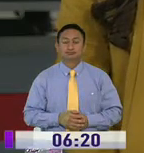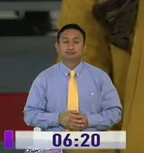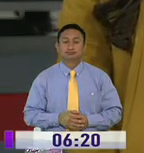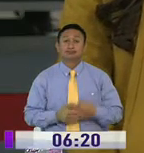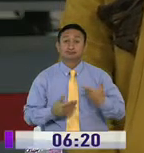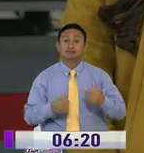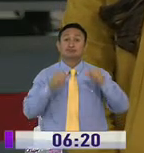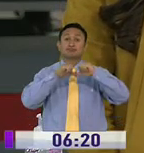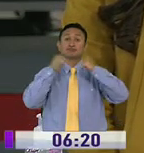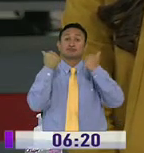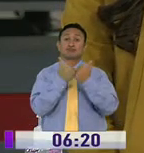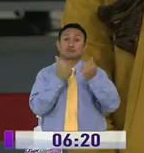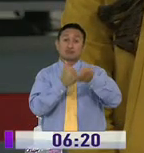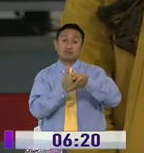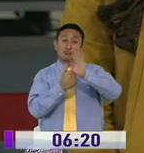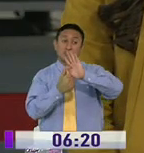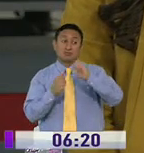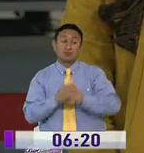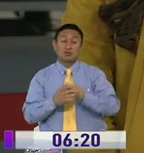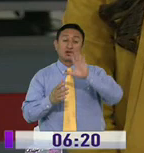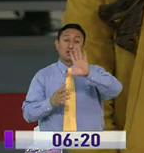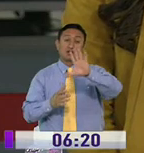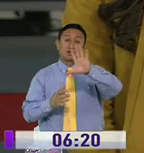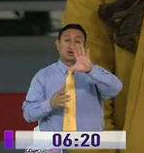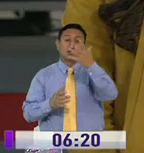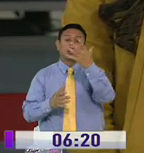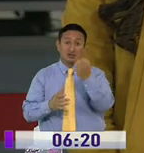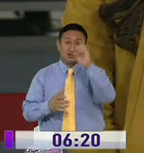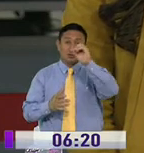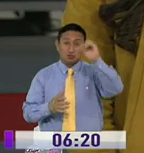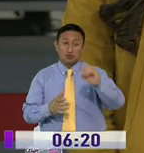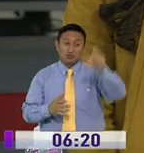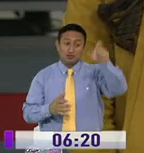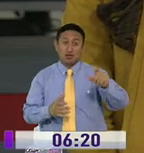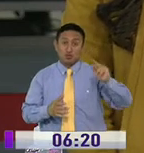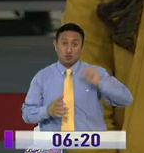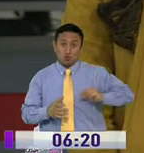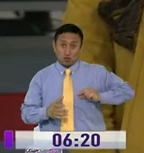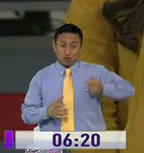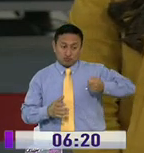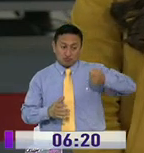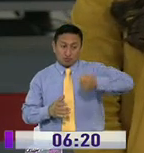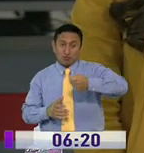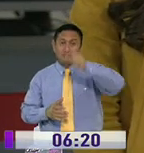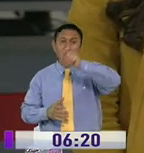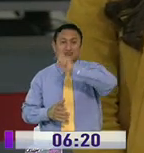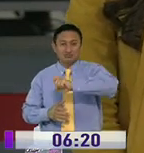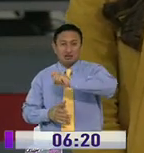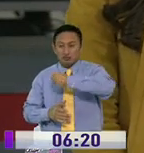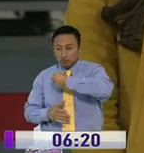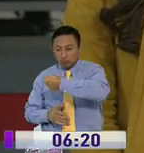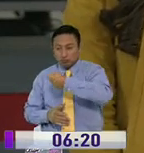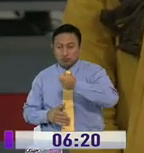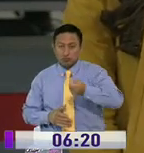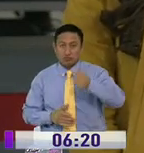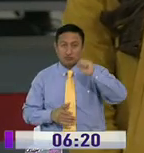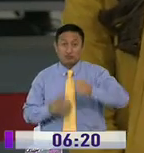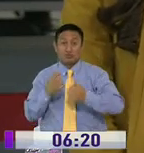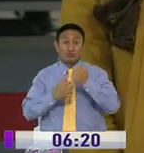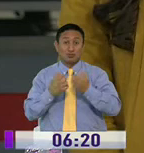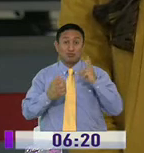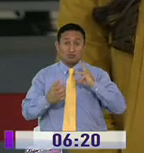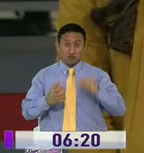la Asamblea Nacional donará al menos el 15% de los salarios de sus trabajadores para los más necesitados y afectados por la crisis